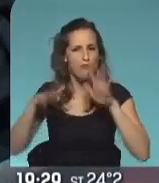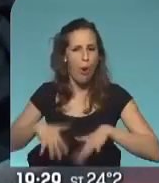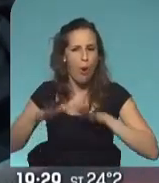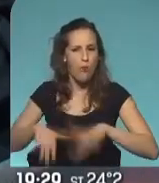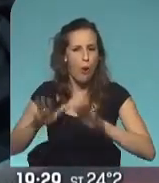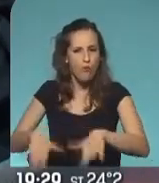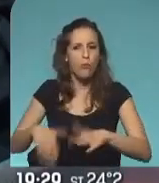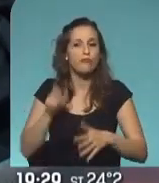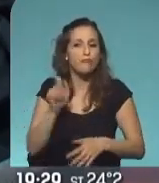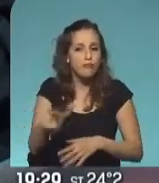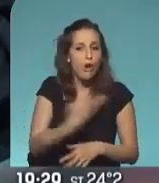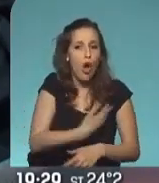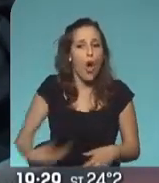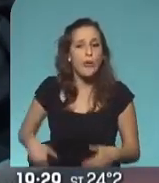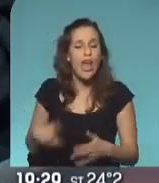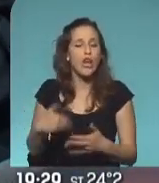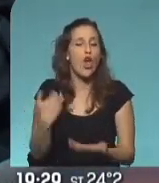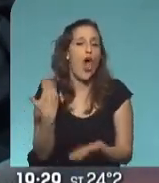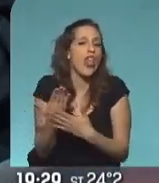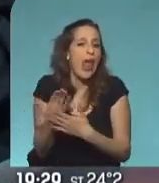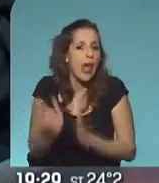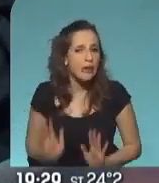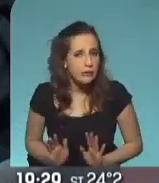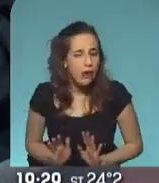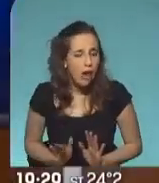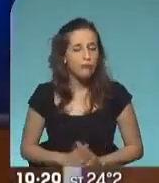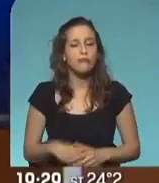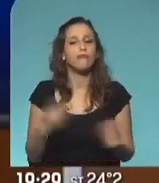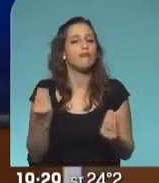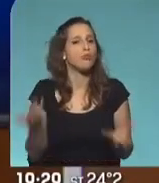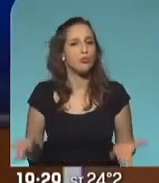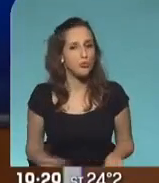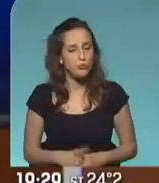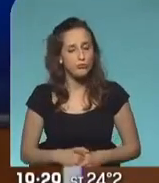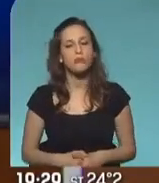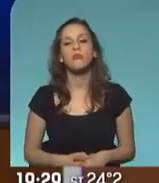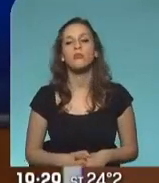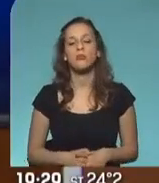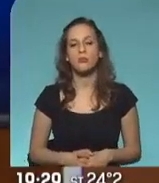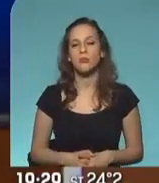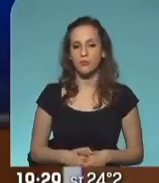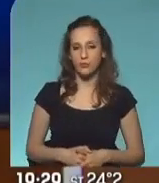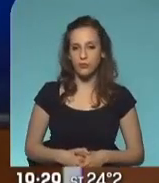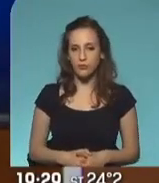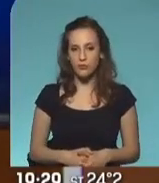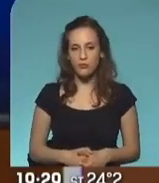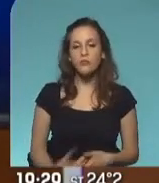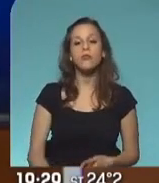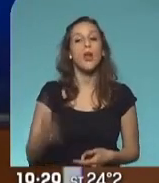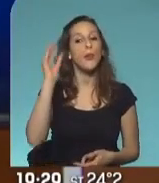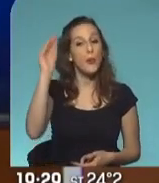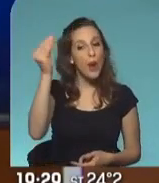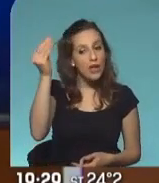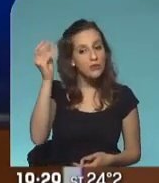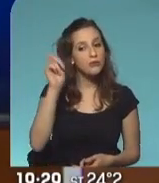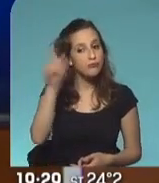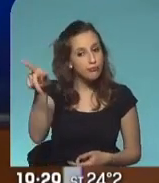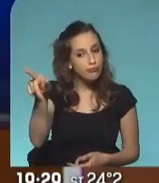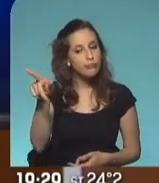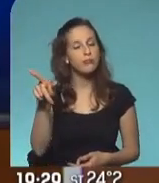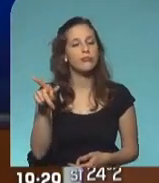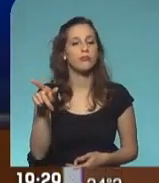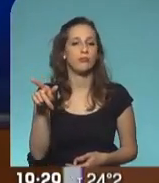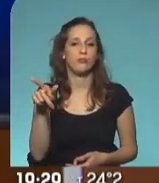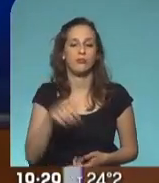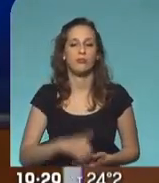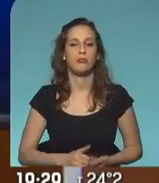más de derecha que gobiernos populistas, si se quiere llamar de esa forma? Bueno, en Brasil ha ocurrido una operación